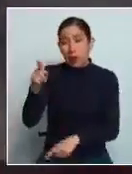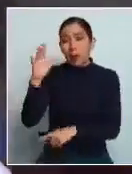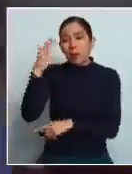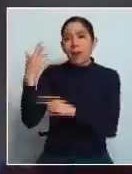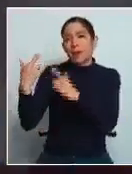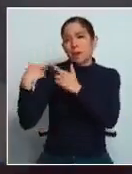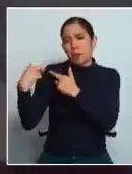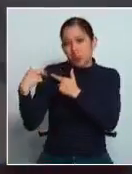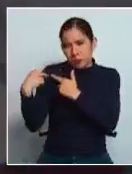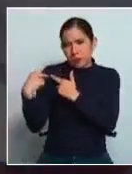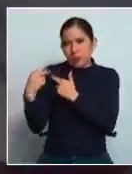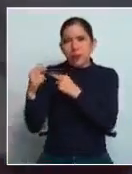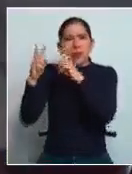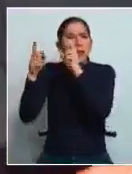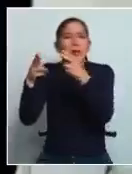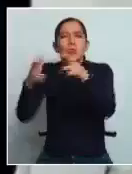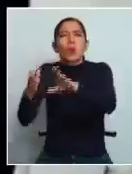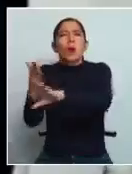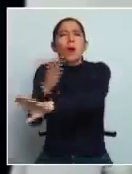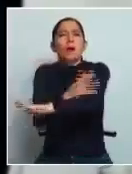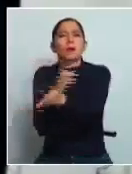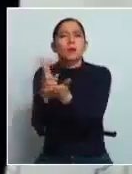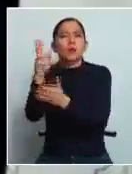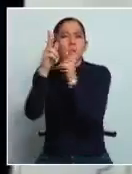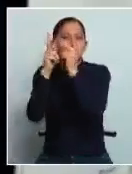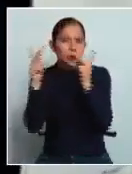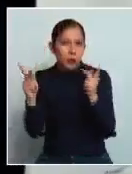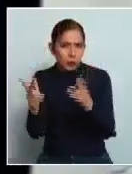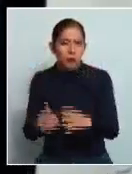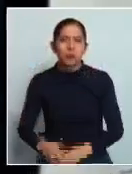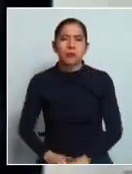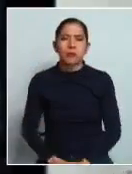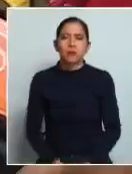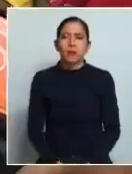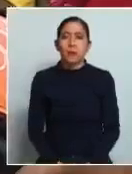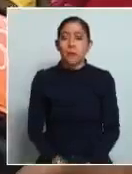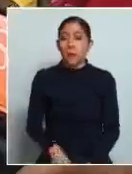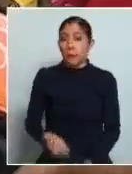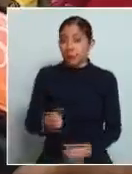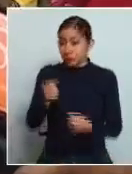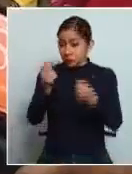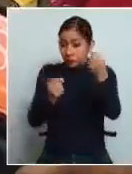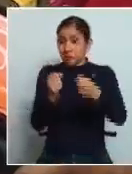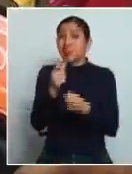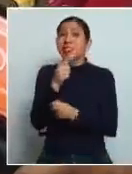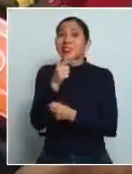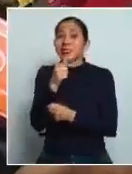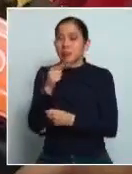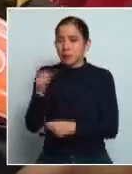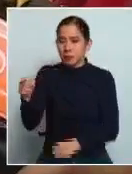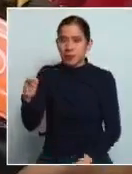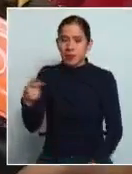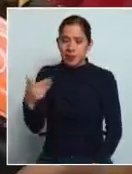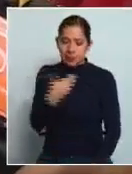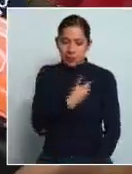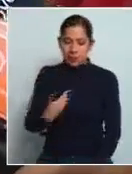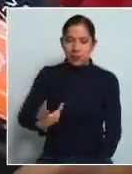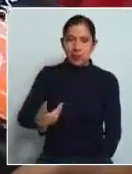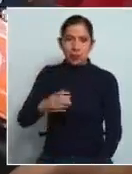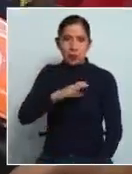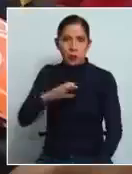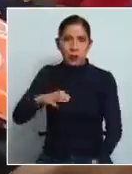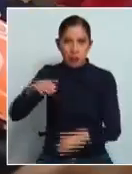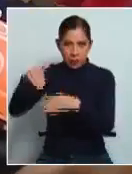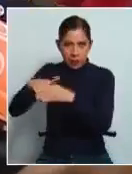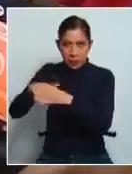sospechosos dentro de los sucesos en la Universidad de Potosí. Bien, este vehículo es de propiedad del presidente del Comité Electoral, que hizo